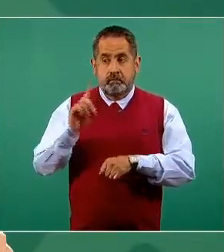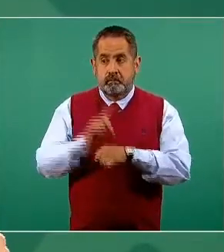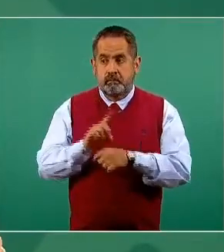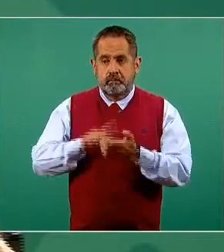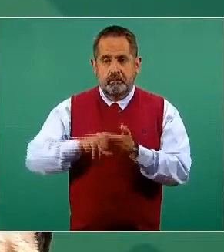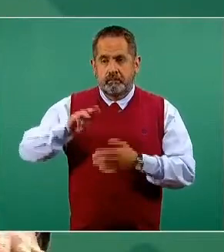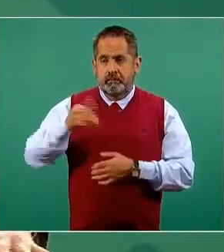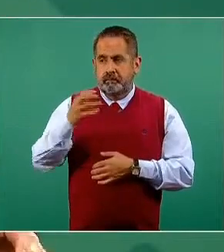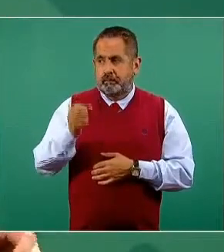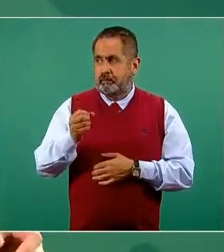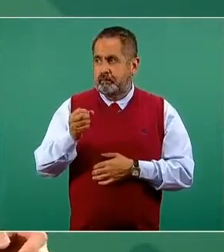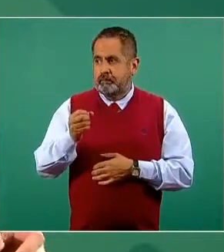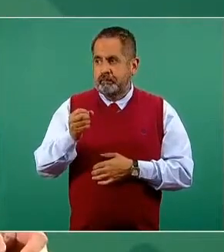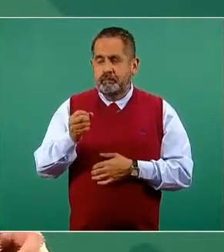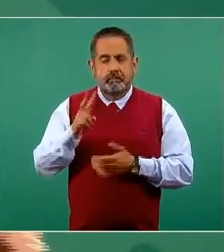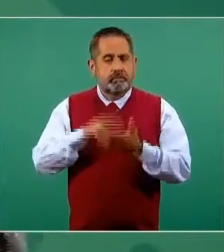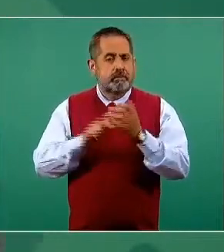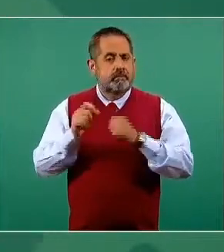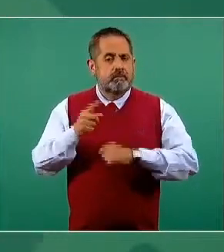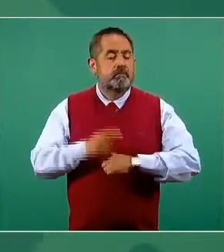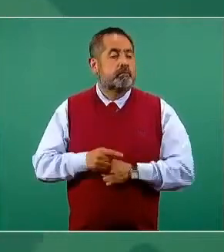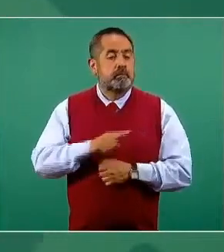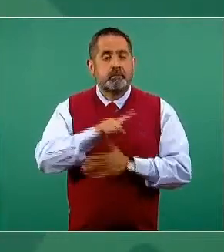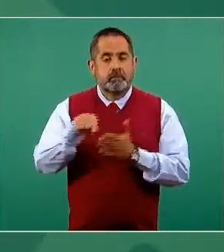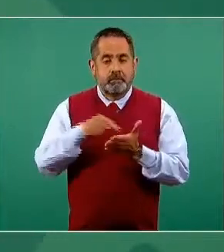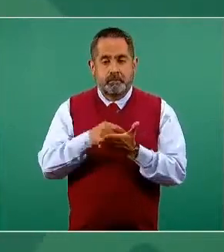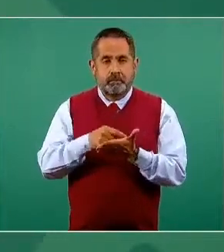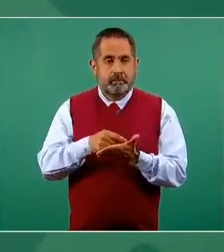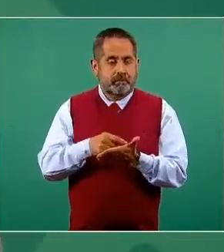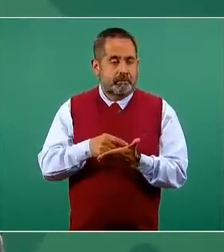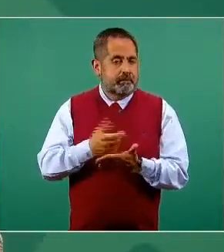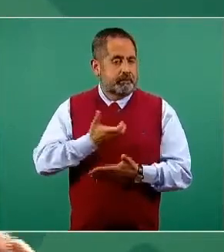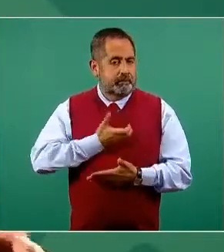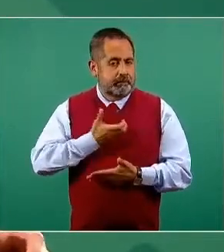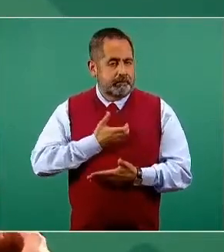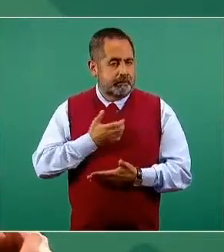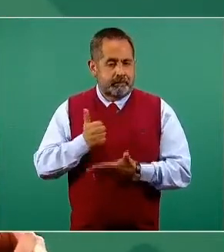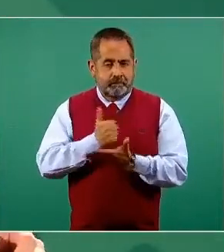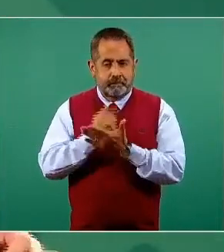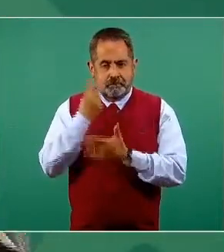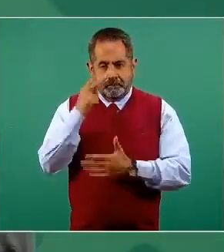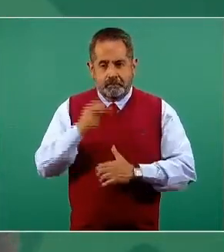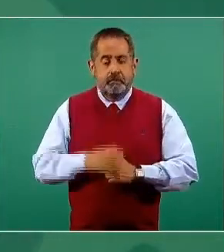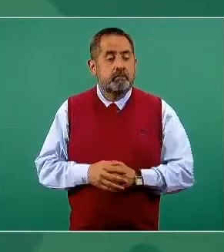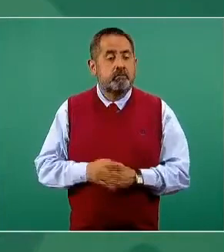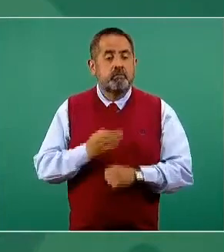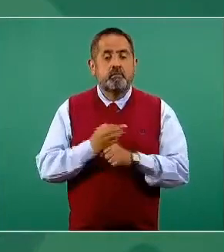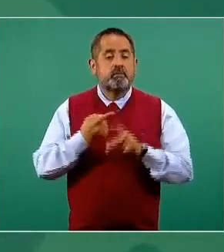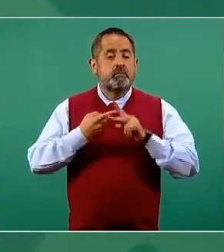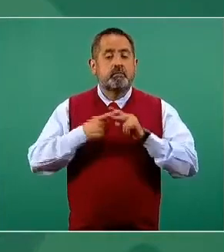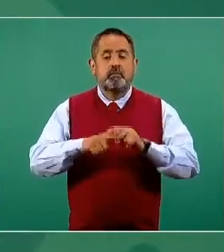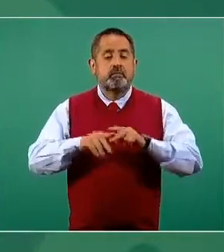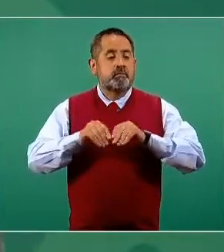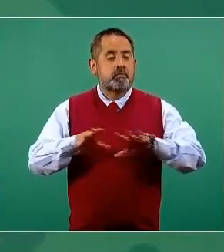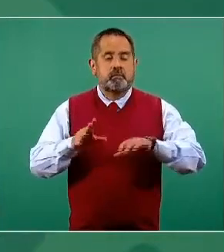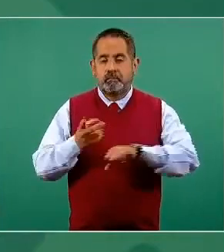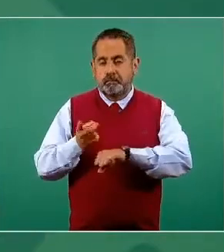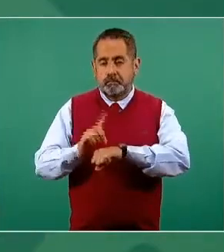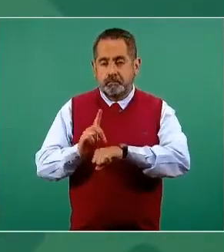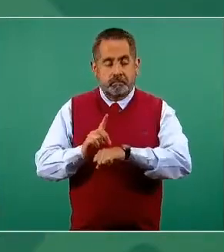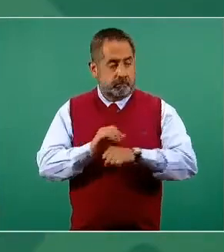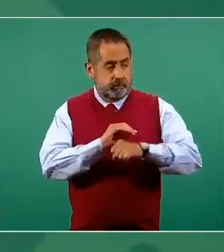de 2021. Estamos en el Palacio Nacional de México, en la Ciudad de México. Vamos a iniciar la conferencia de prensa diaria